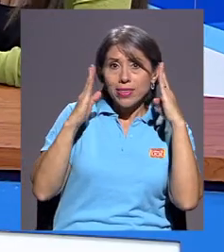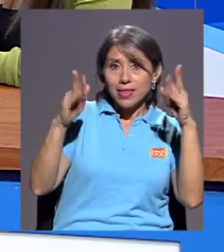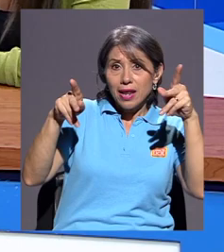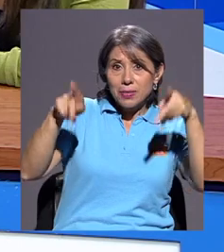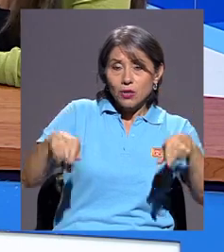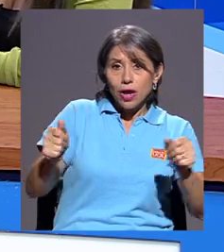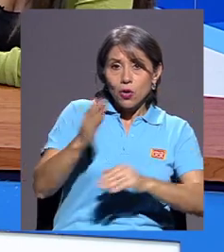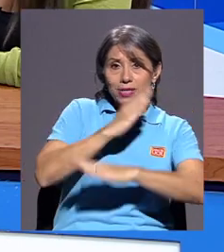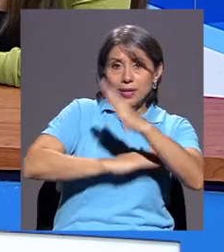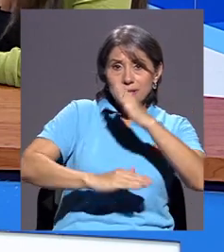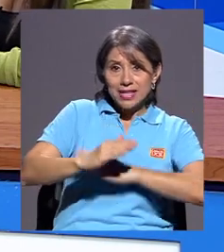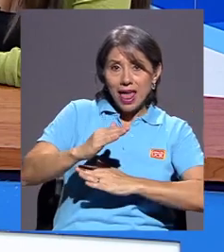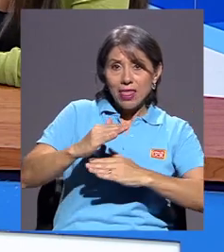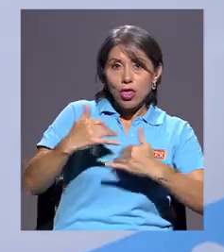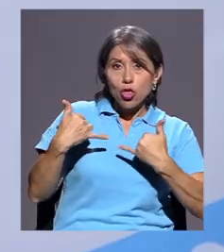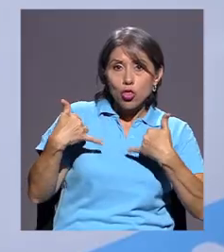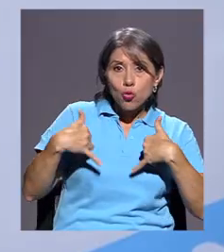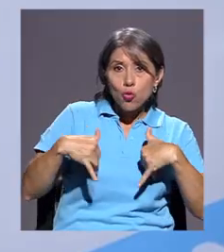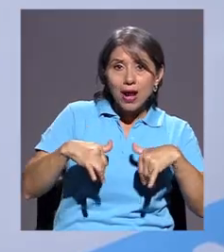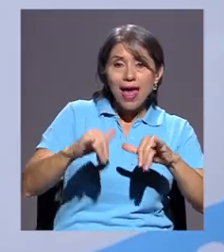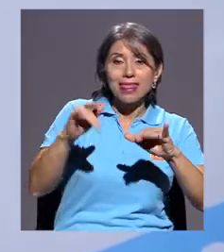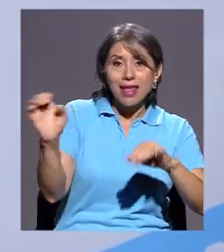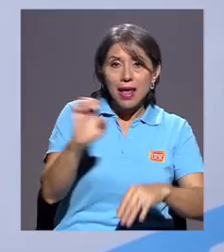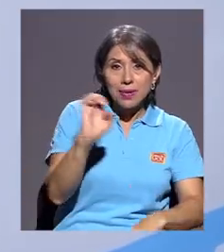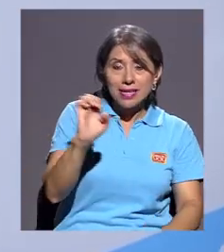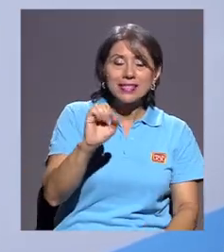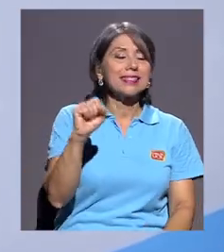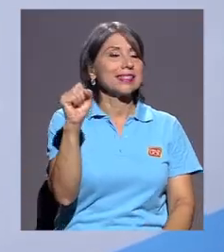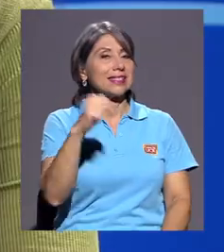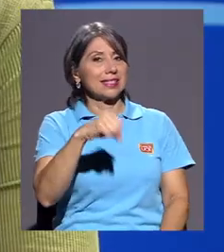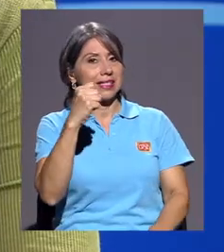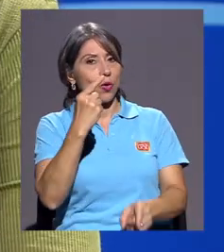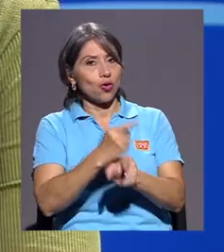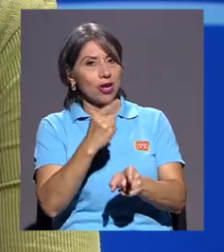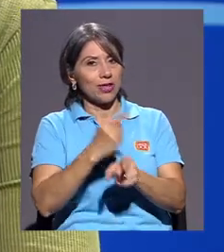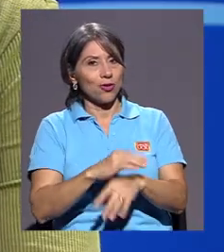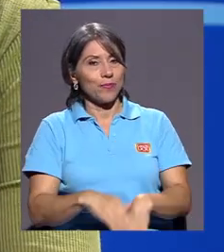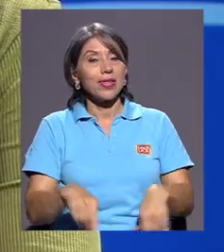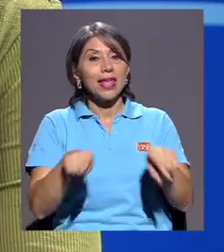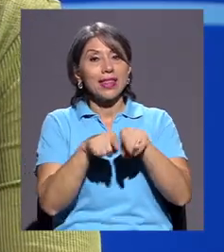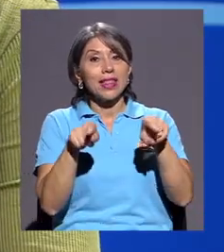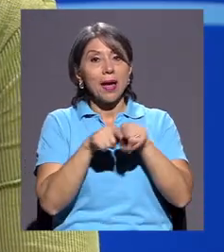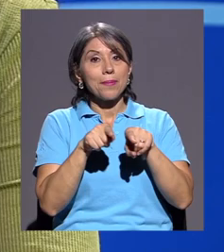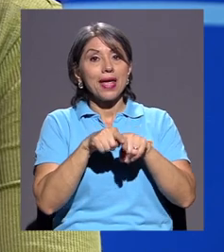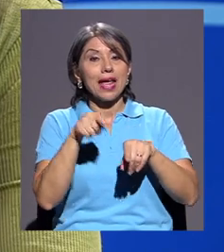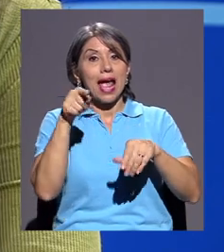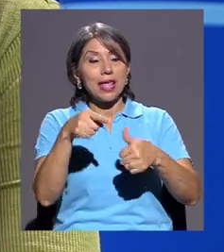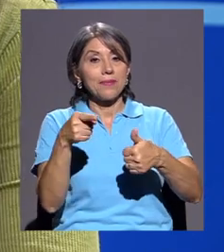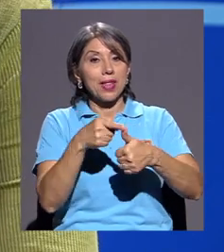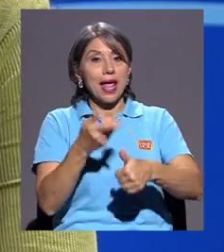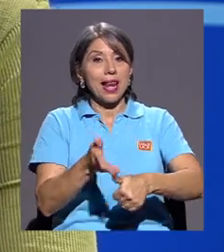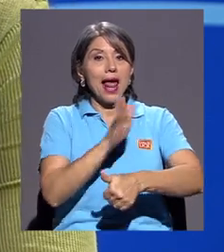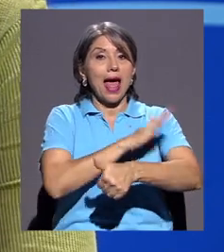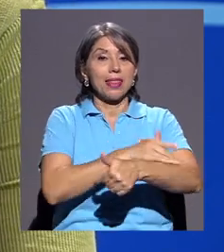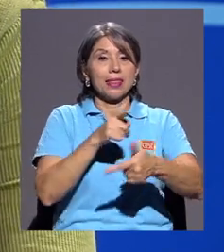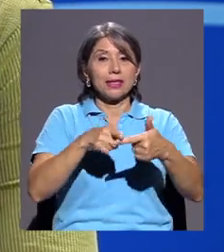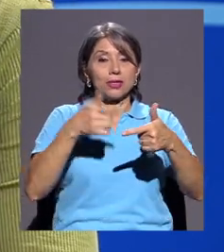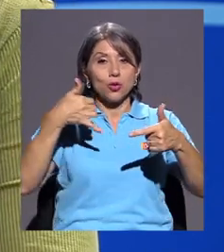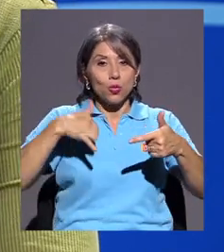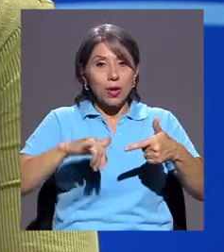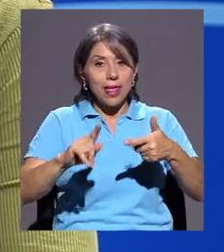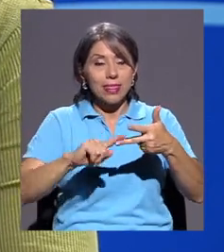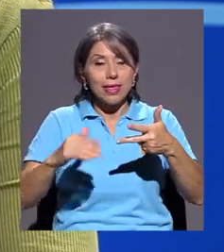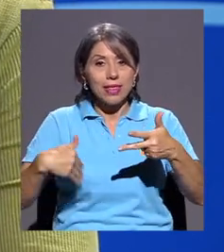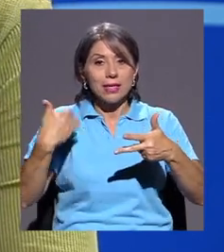¿Cómo atender a una persona con discapacidad durante la emergencia, una eventualidad? Sí, correcto. Y de hecho establecemos el antes, durante y después, uh-huh, de